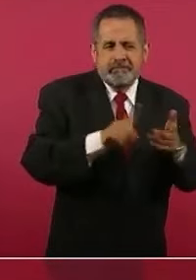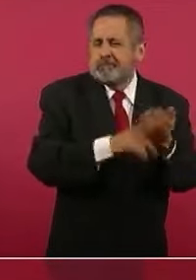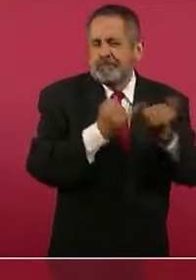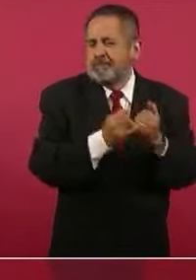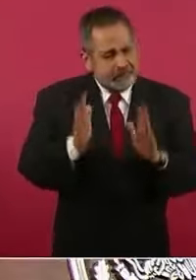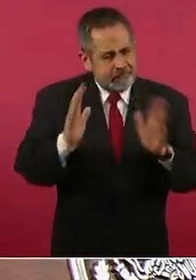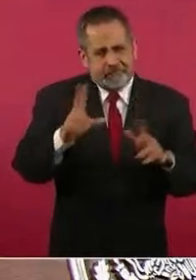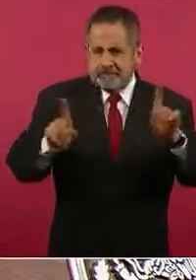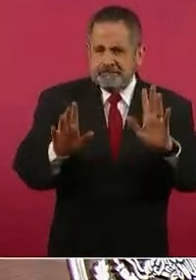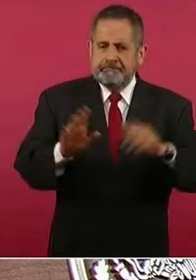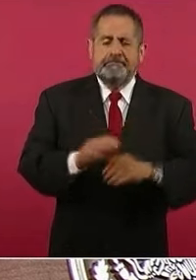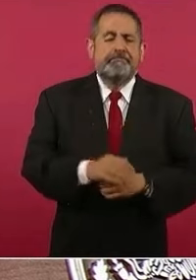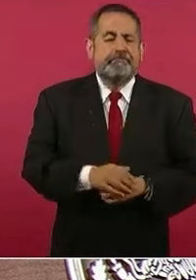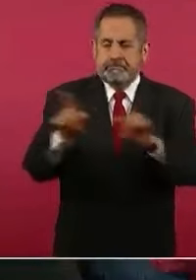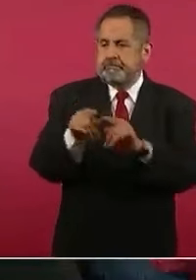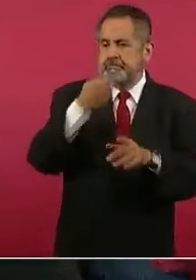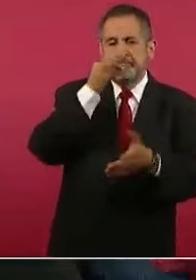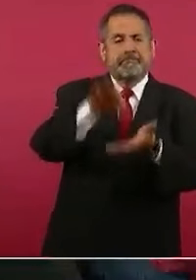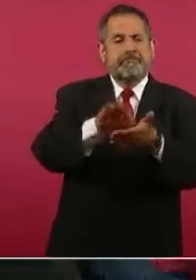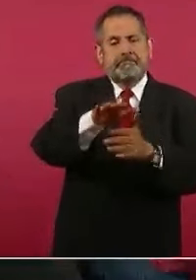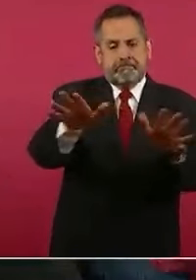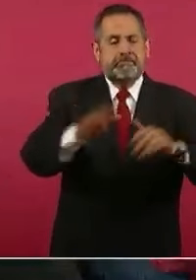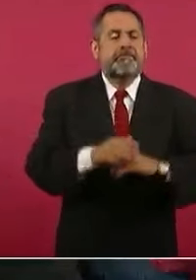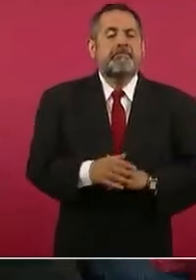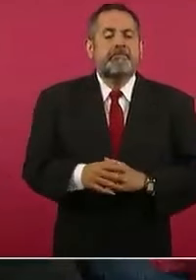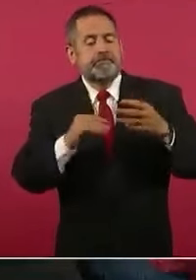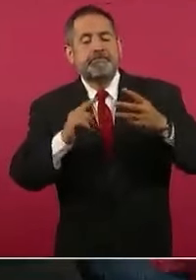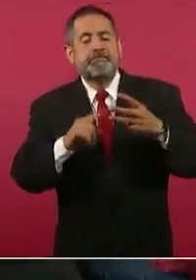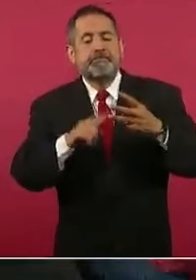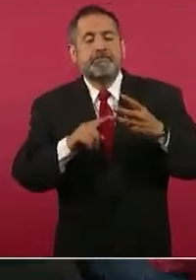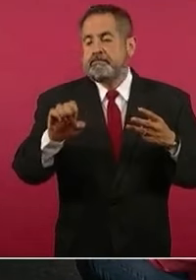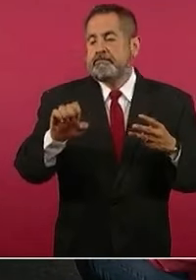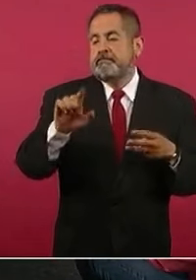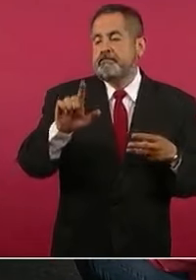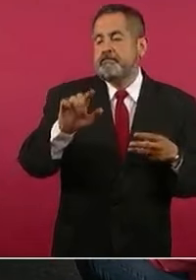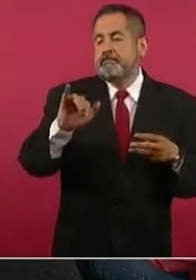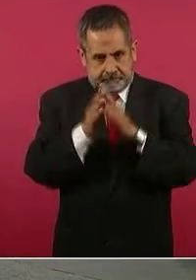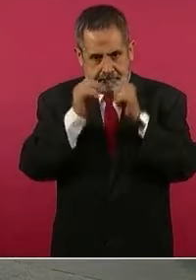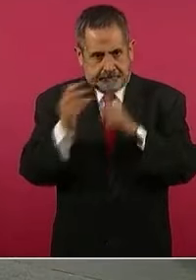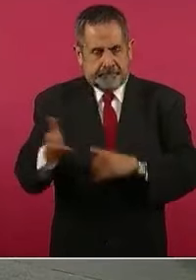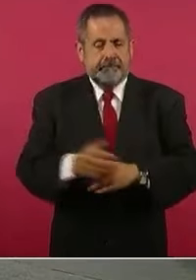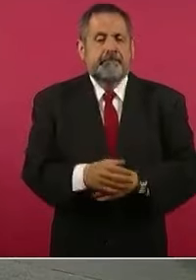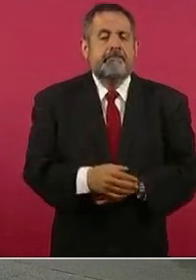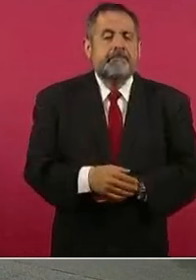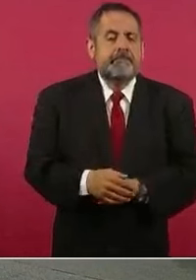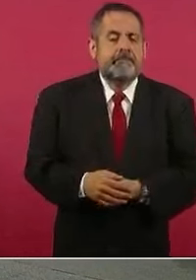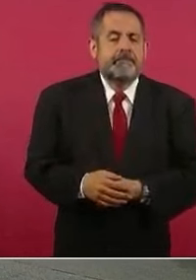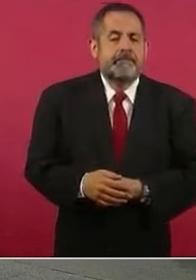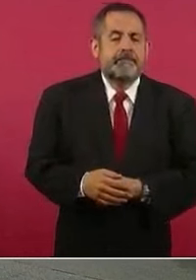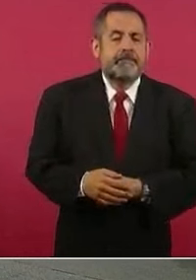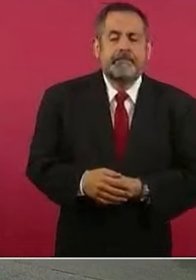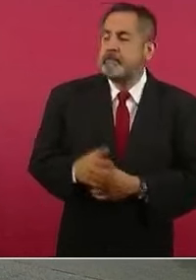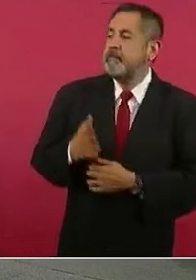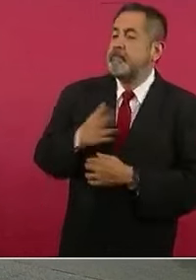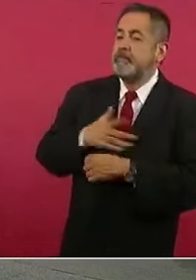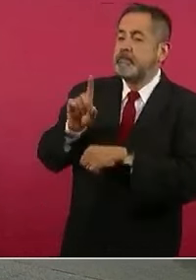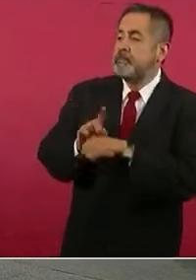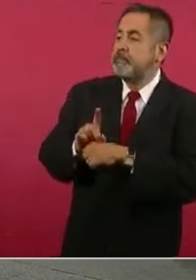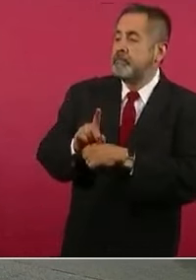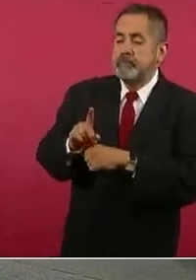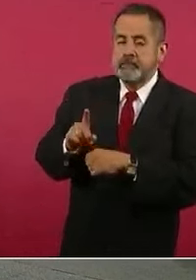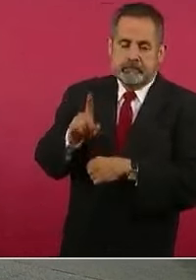en otros tiempos. Pero bueno, ahí queda eso. El IDET Fernández. Buenos días, señor presidente. Buenos días a